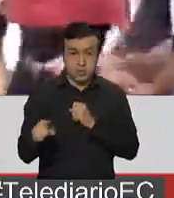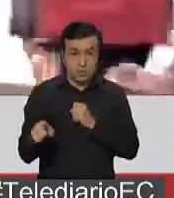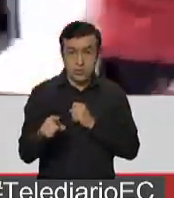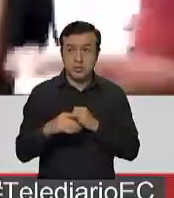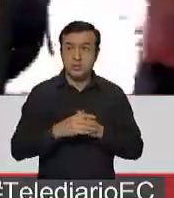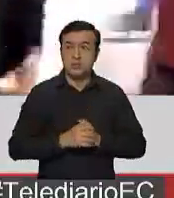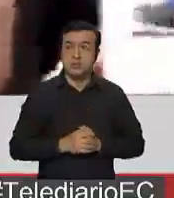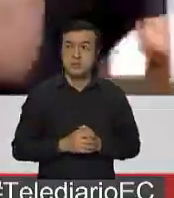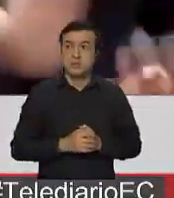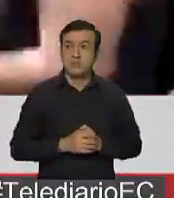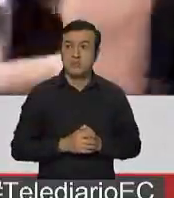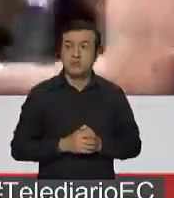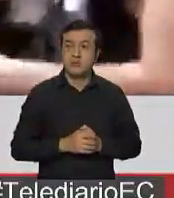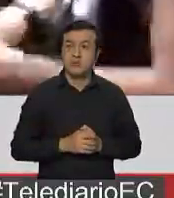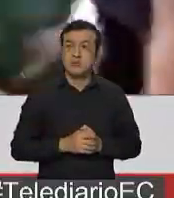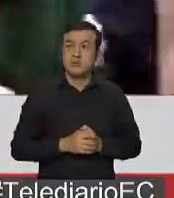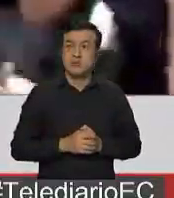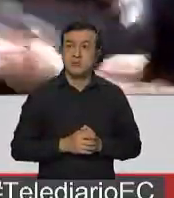alargaron.